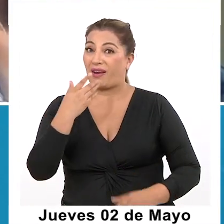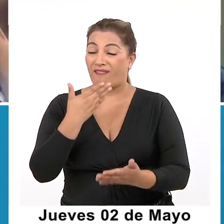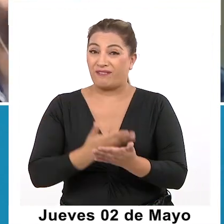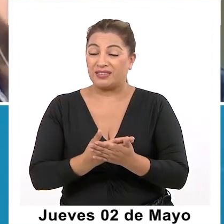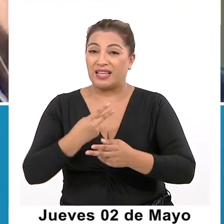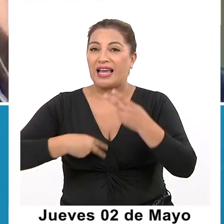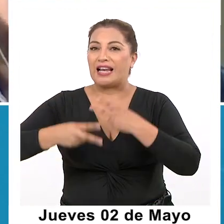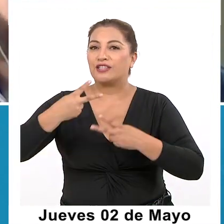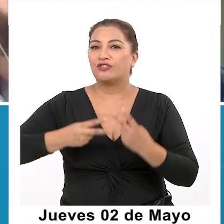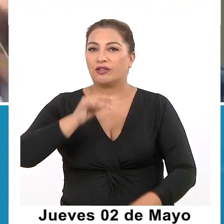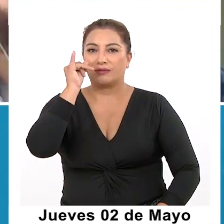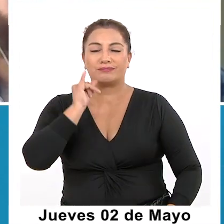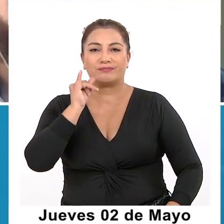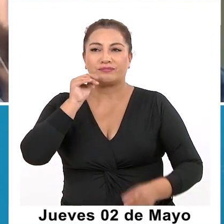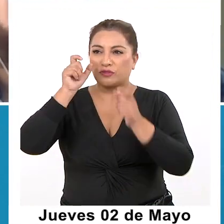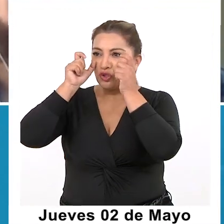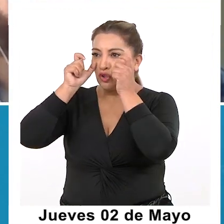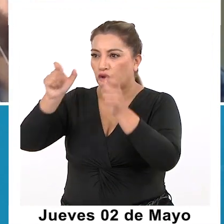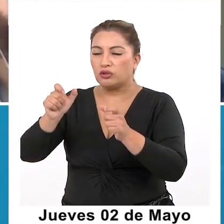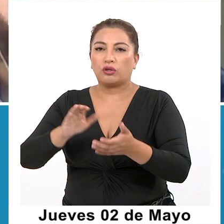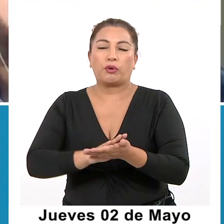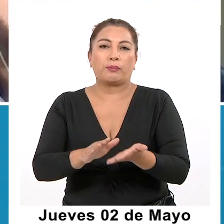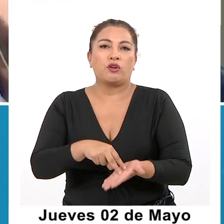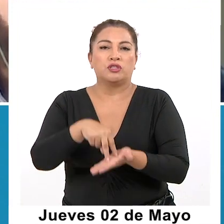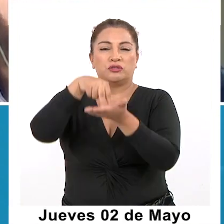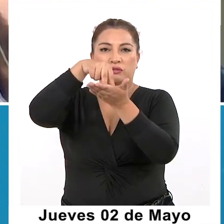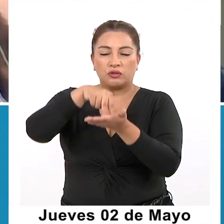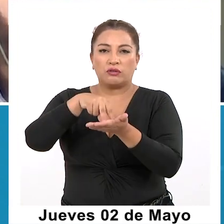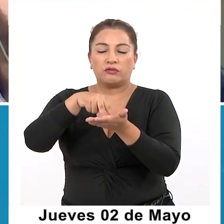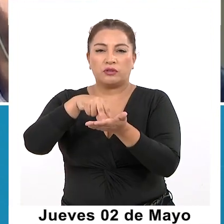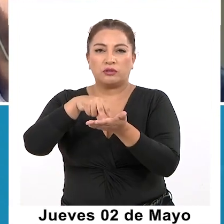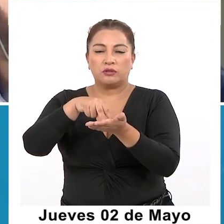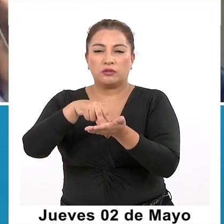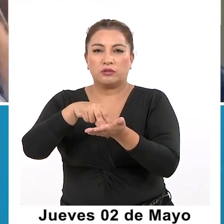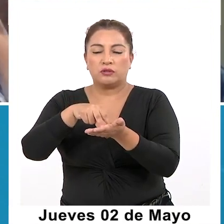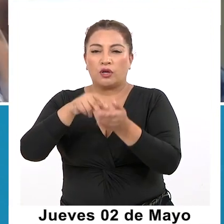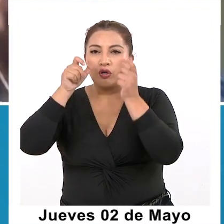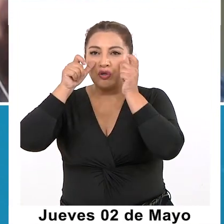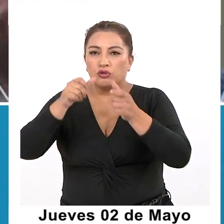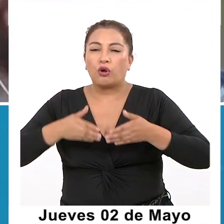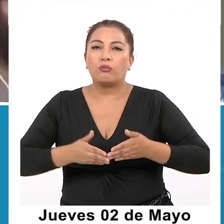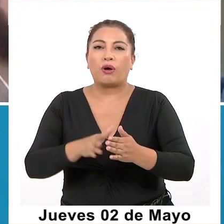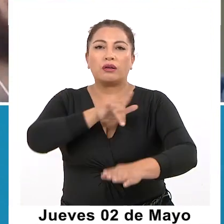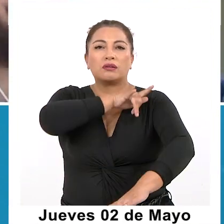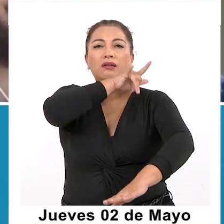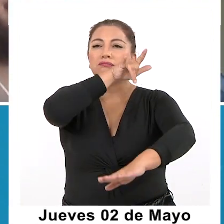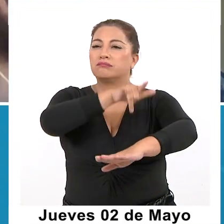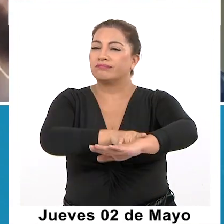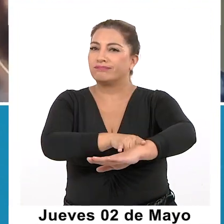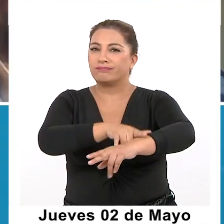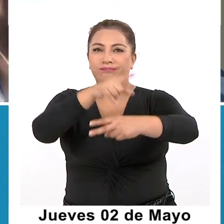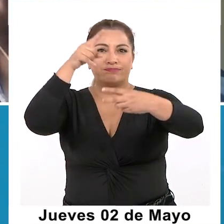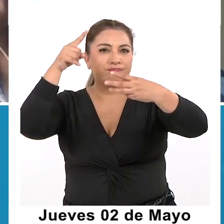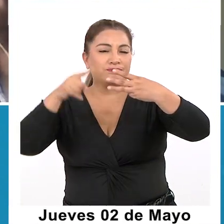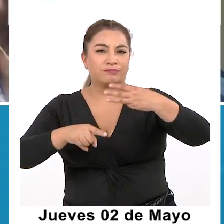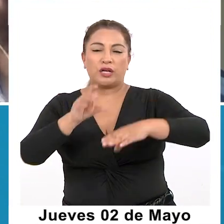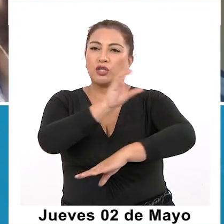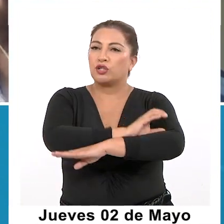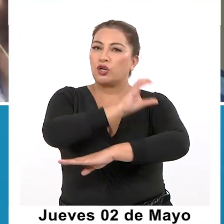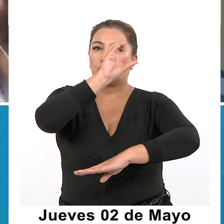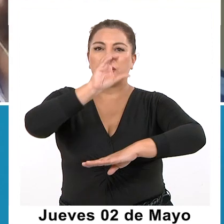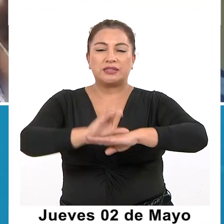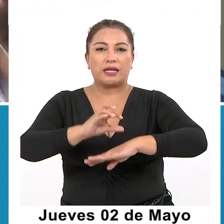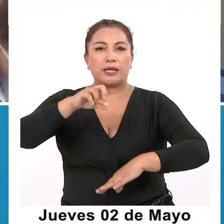de Quique con controles Como por ejemplo zona franca controles como son Puerto Aeropuerto Internacional que se abre colchane